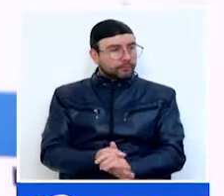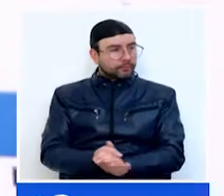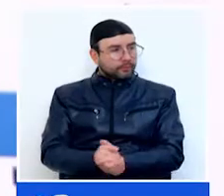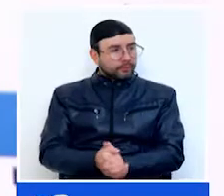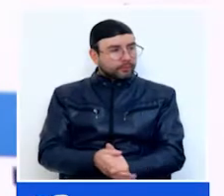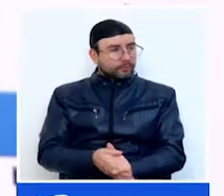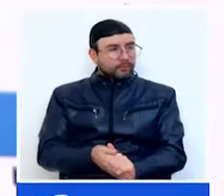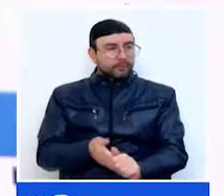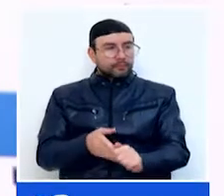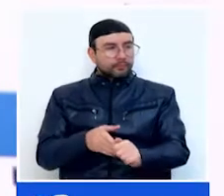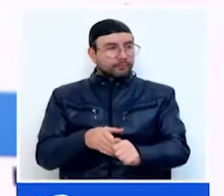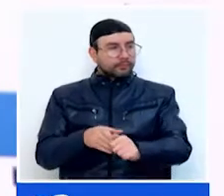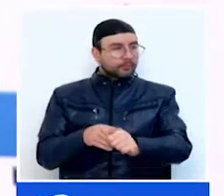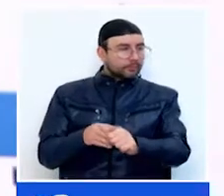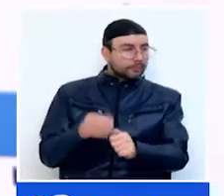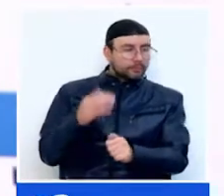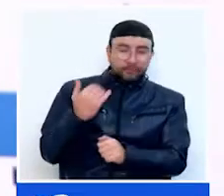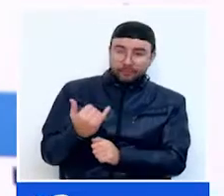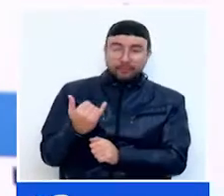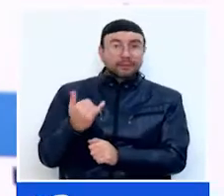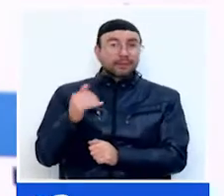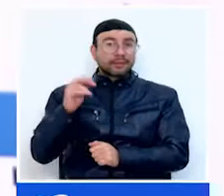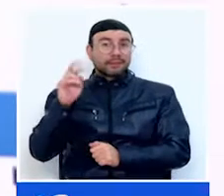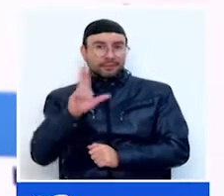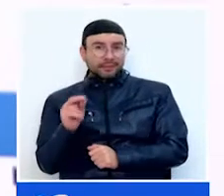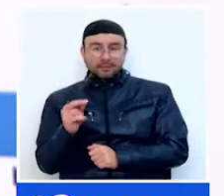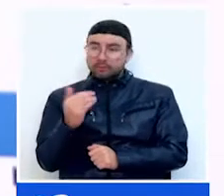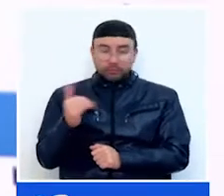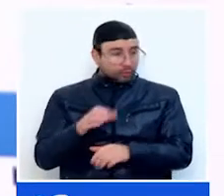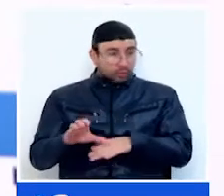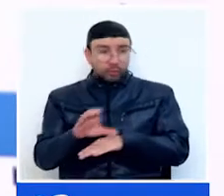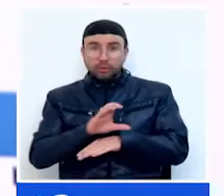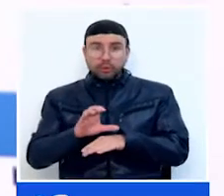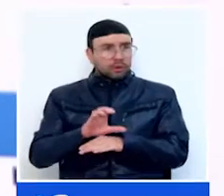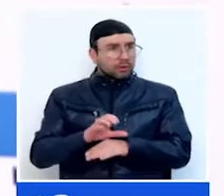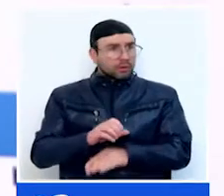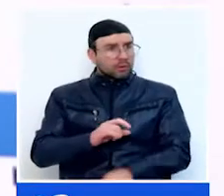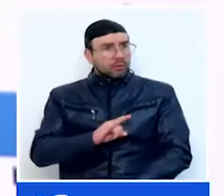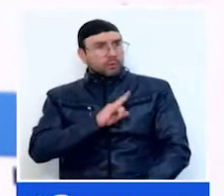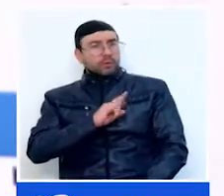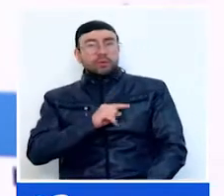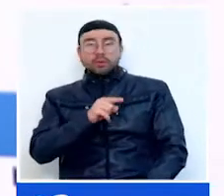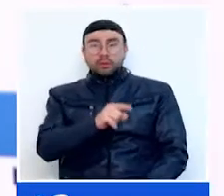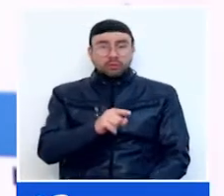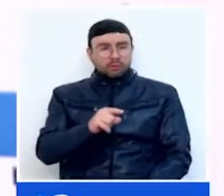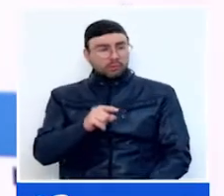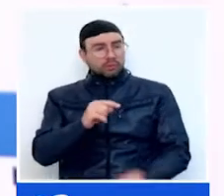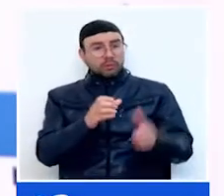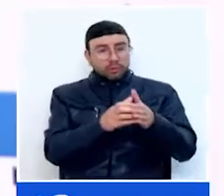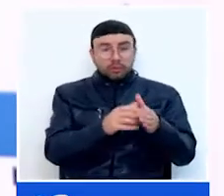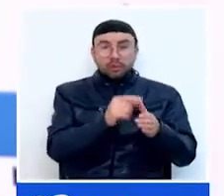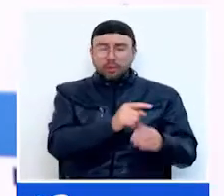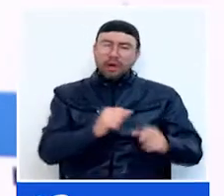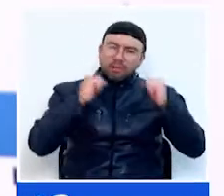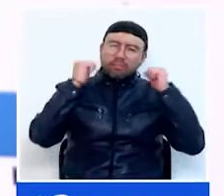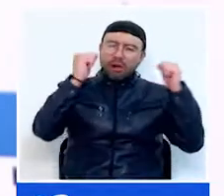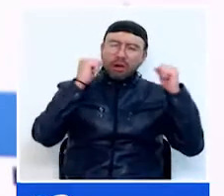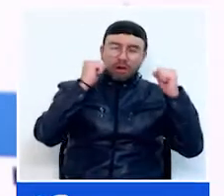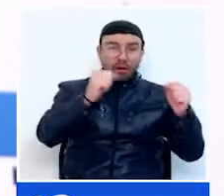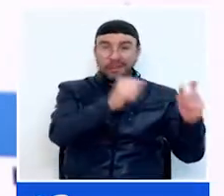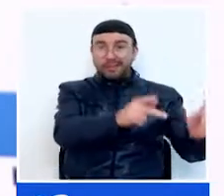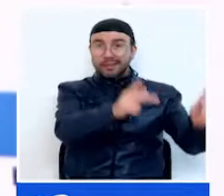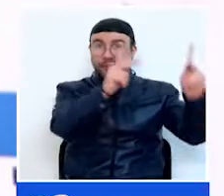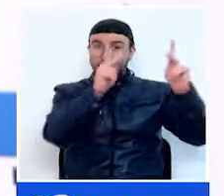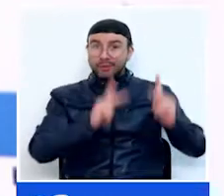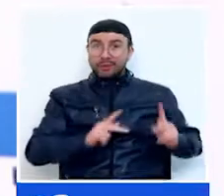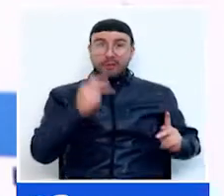Son las 7 de la noche, 2 minutos. En Risaralda, la ciudadanía sigue conmocionada por el ataque con arma de fuego a un grupo de manifestantes en el viaducto César